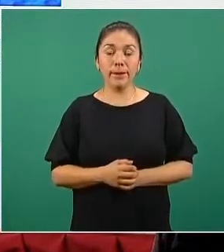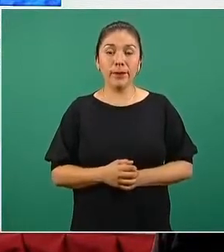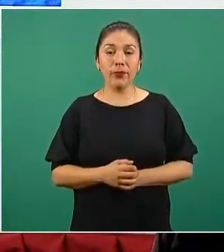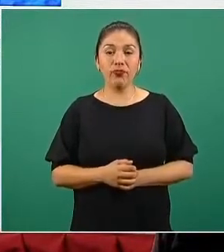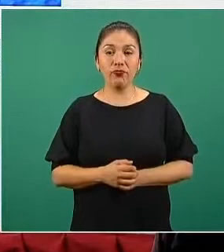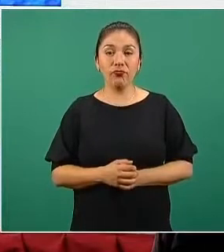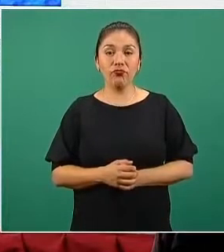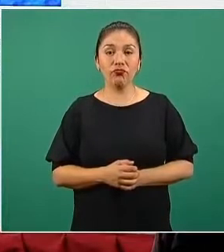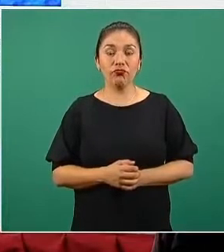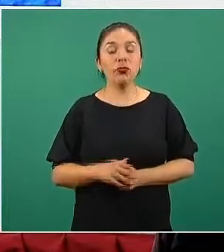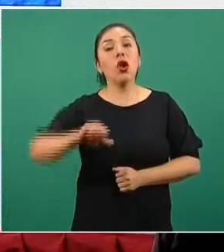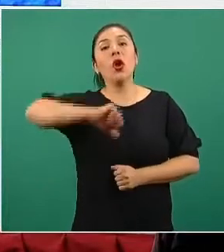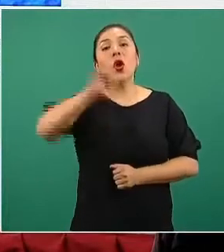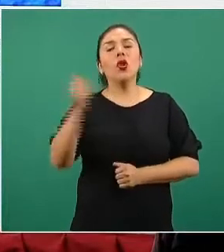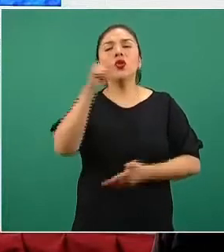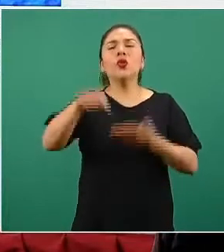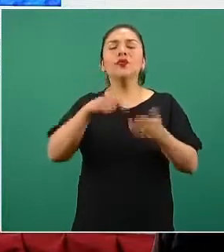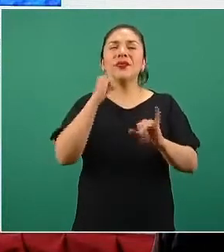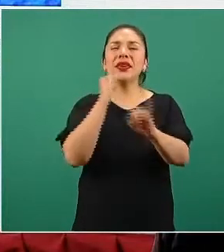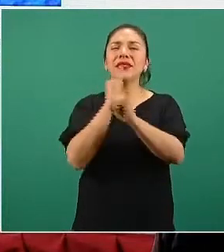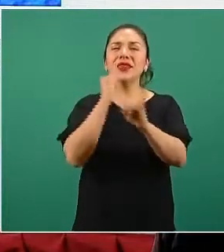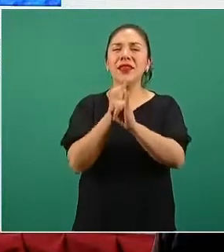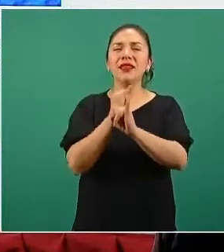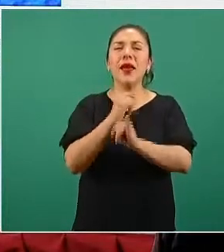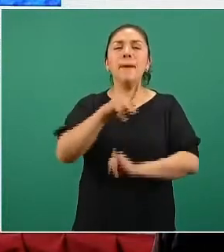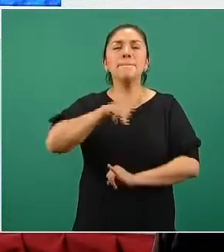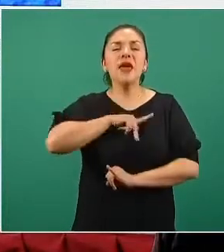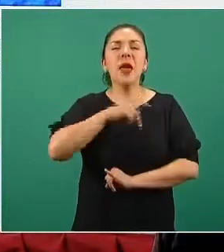Sobre el sitio